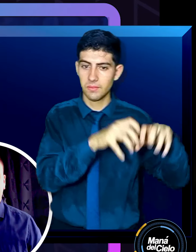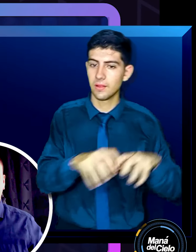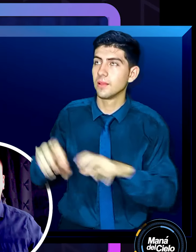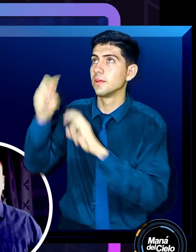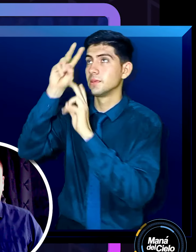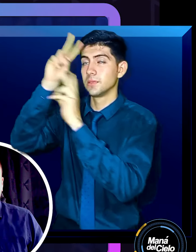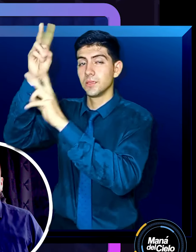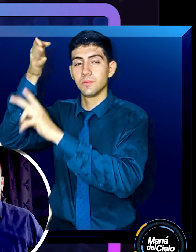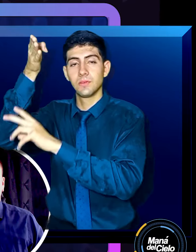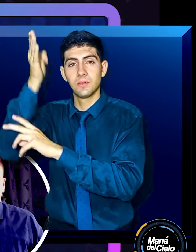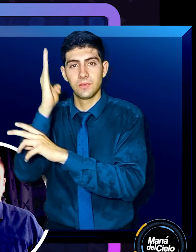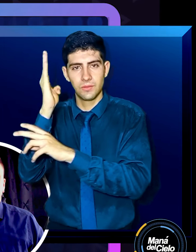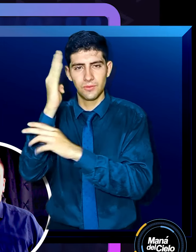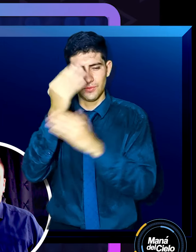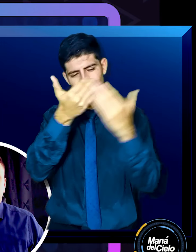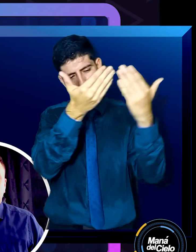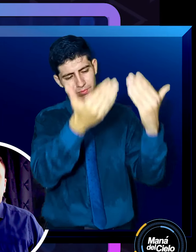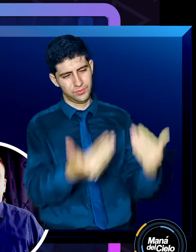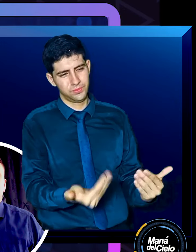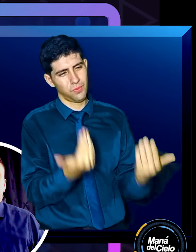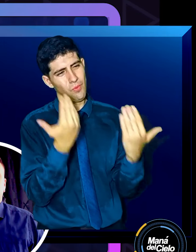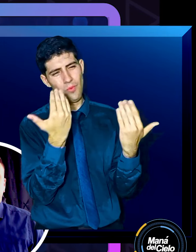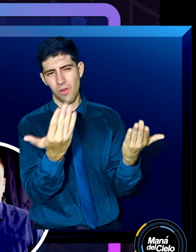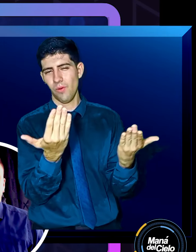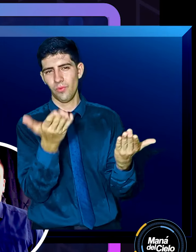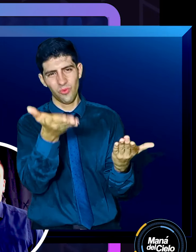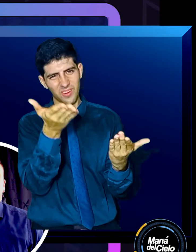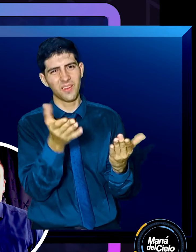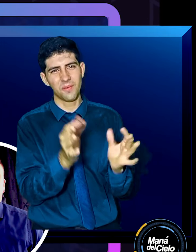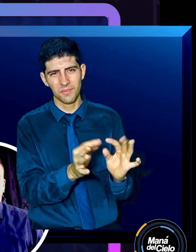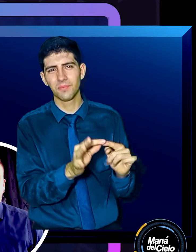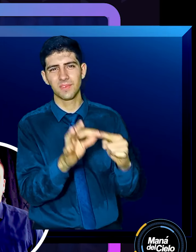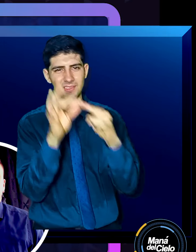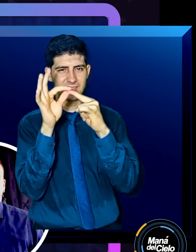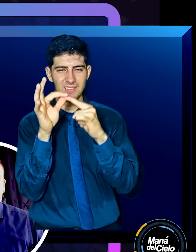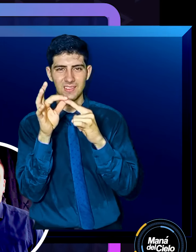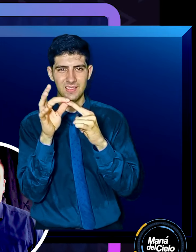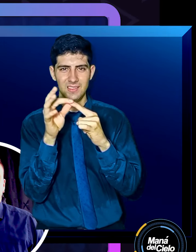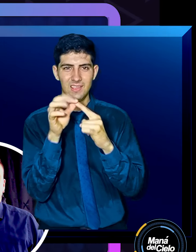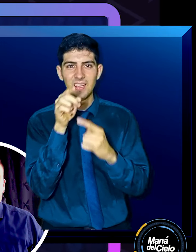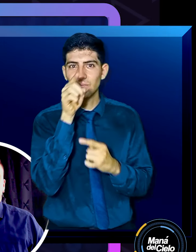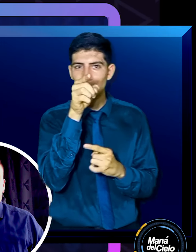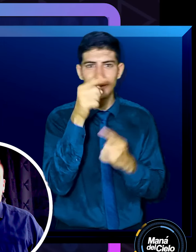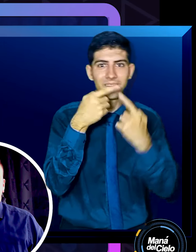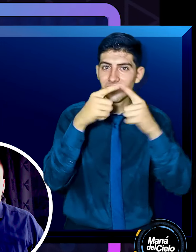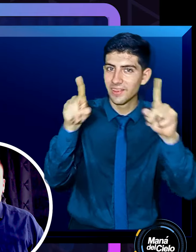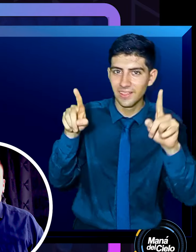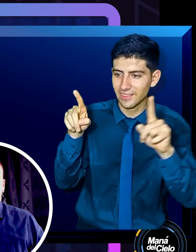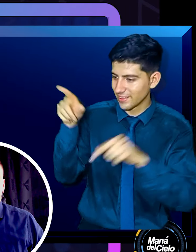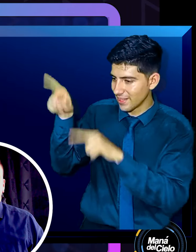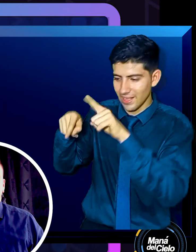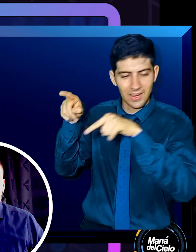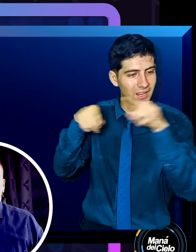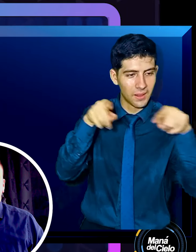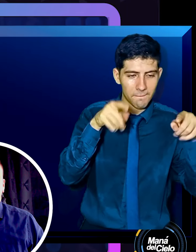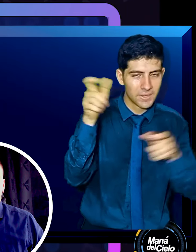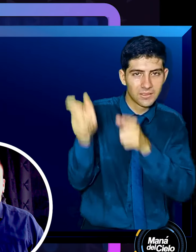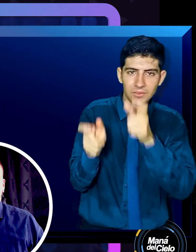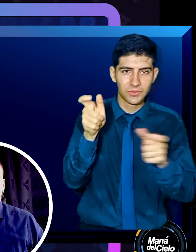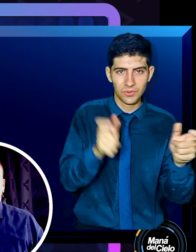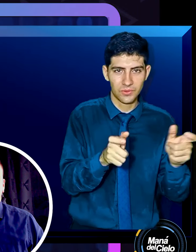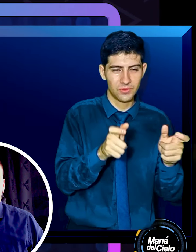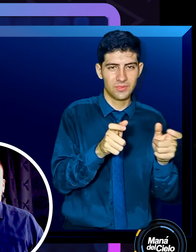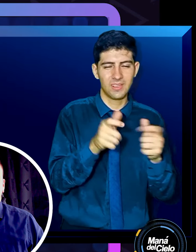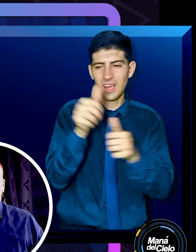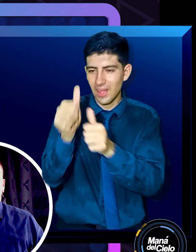Ese perfil que tú tienes no se repite. Dios te lo dio a ti. Tú nos haces falta. Hace falta en el